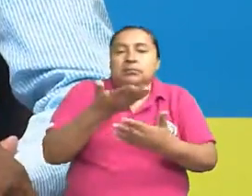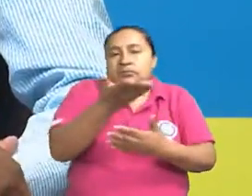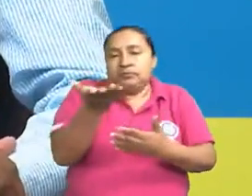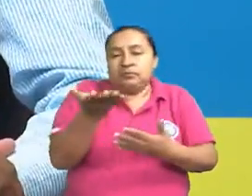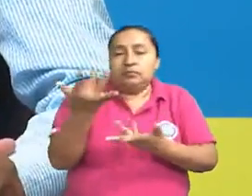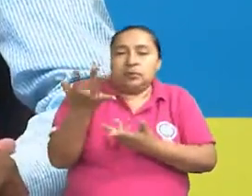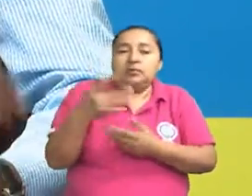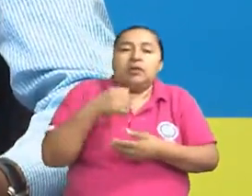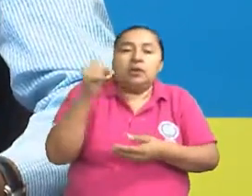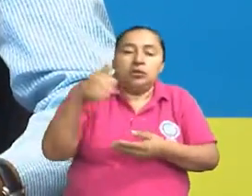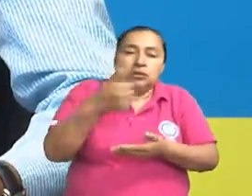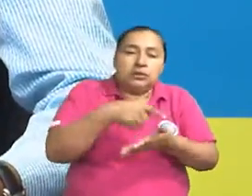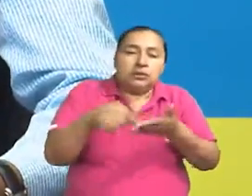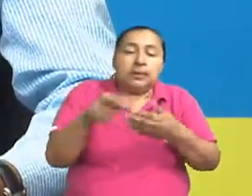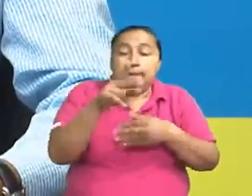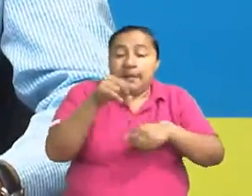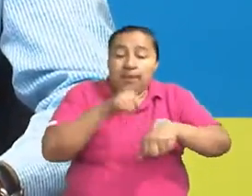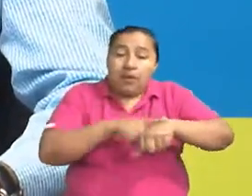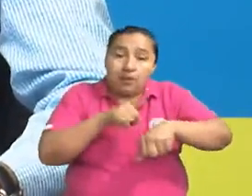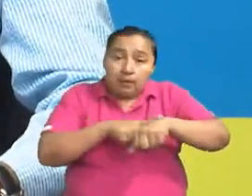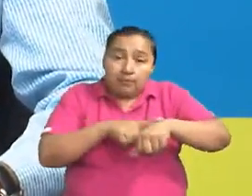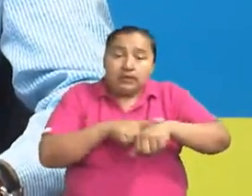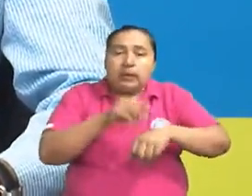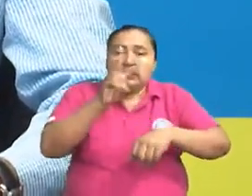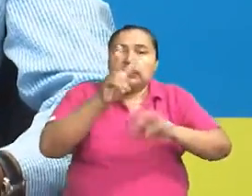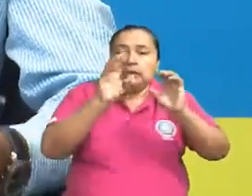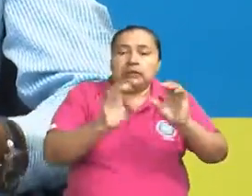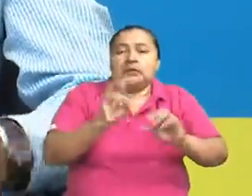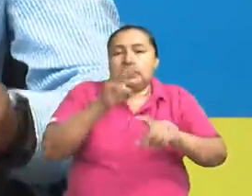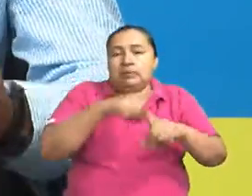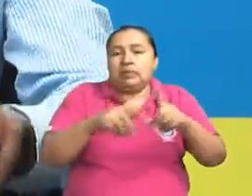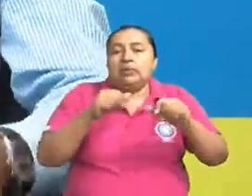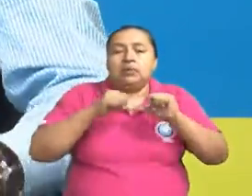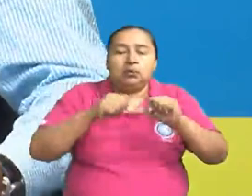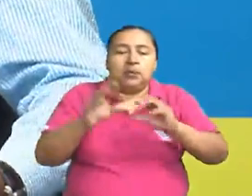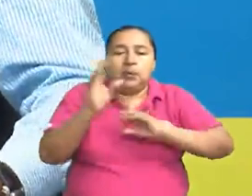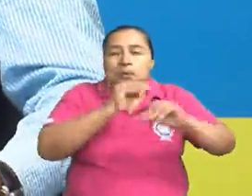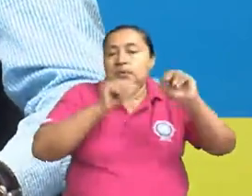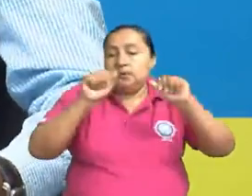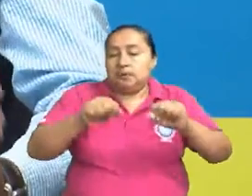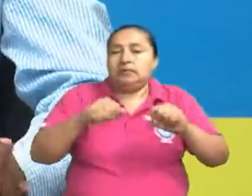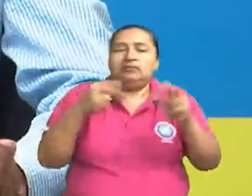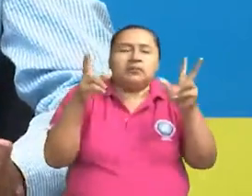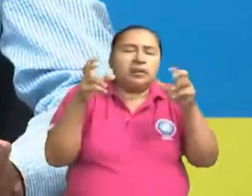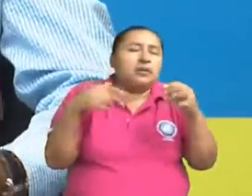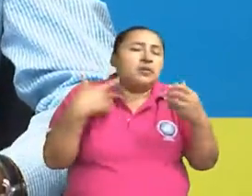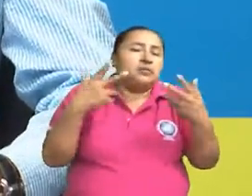esperamos la otra semana, a esta misma hora, 3 de la tarde, 3:30, para seguir conversando